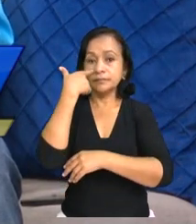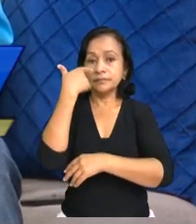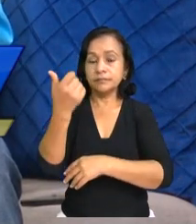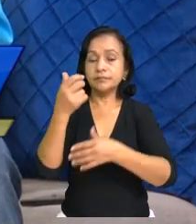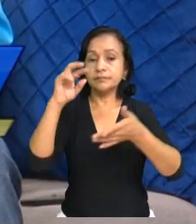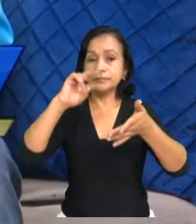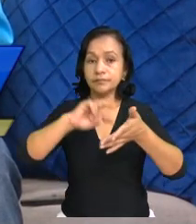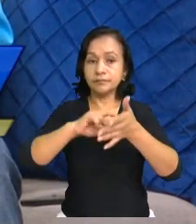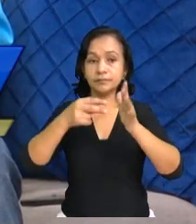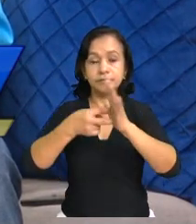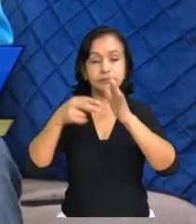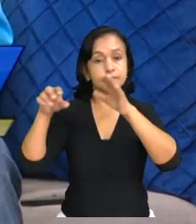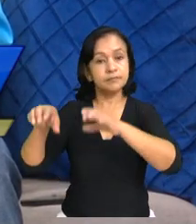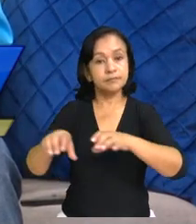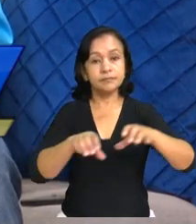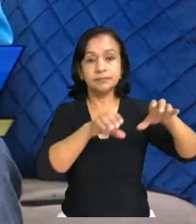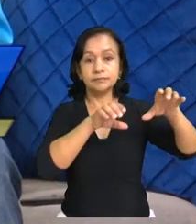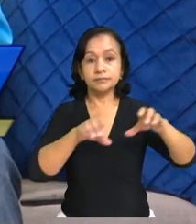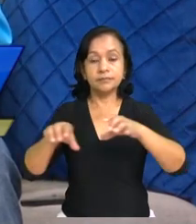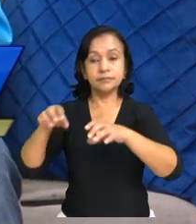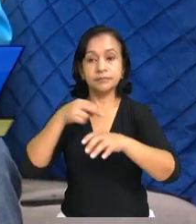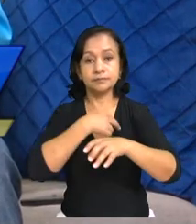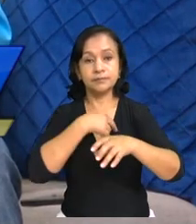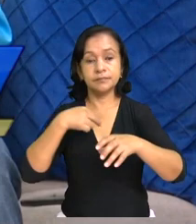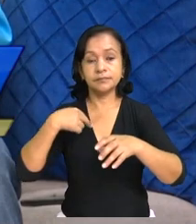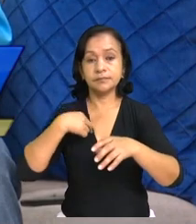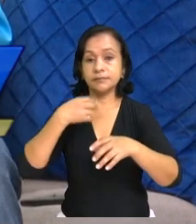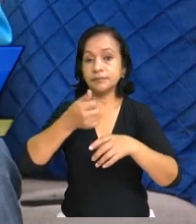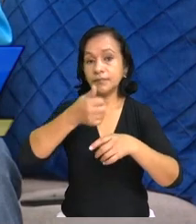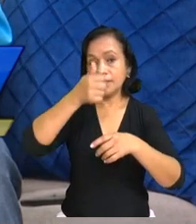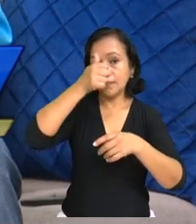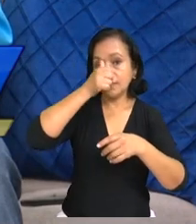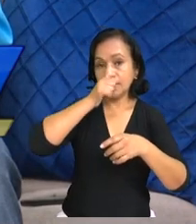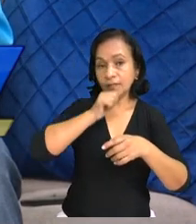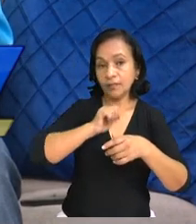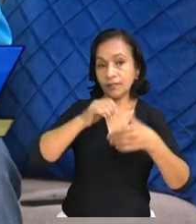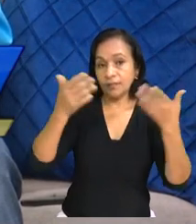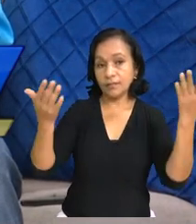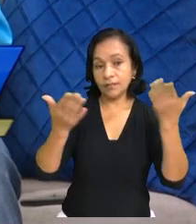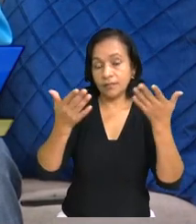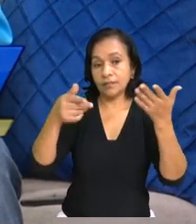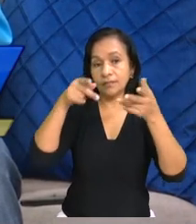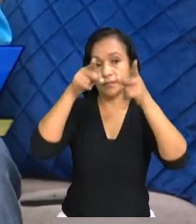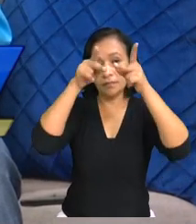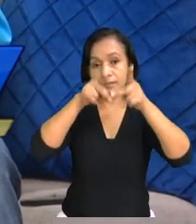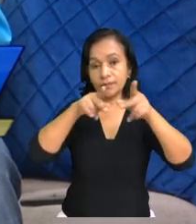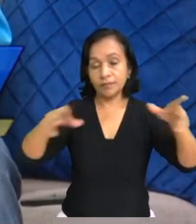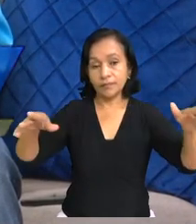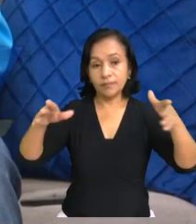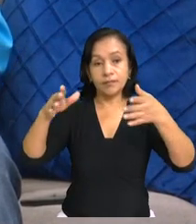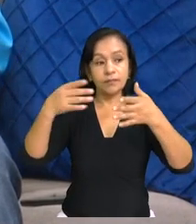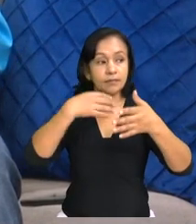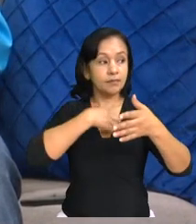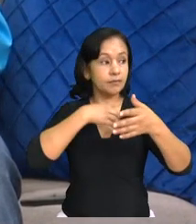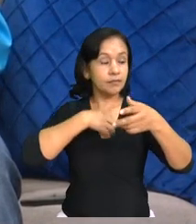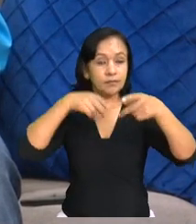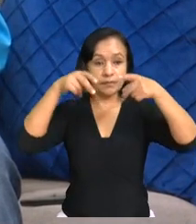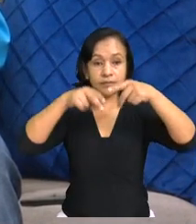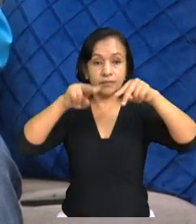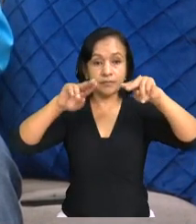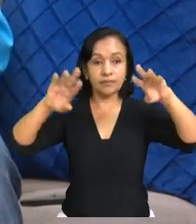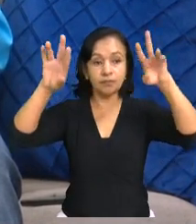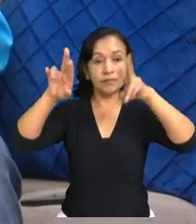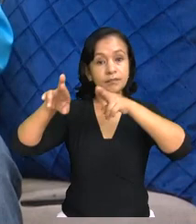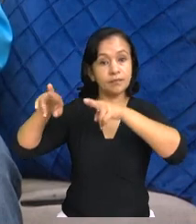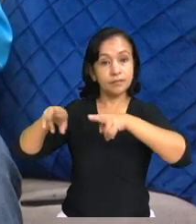lo que significan las acciones que realiza el sector agua en el cumplimiento del Plan Nacional de Recursos Hídricos. Para hablar de este importante